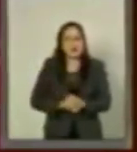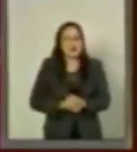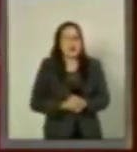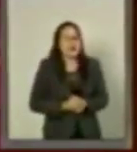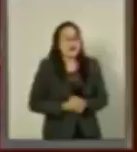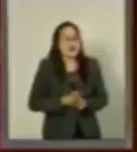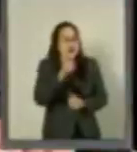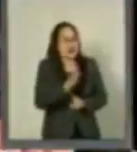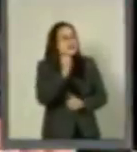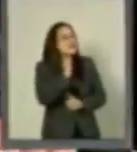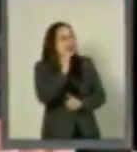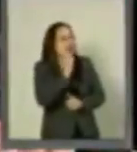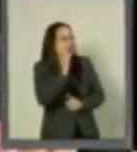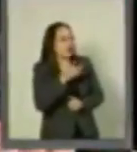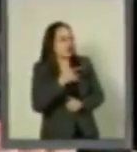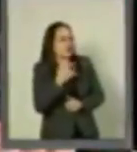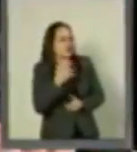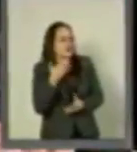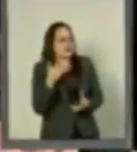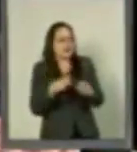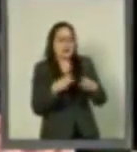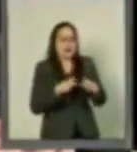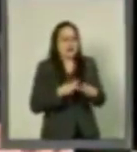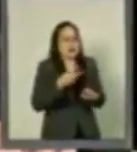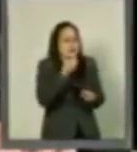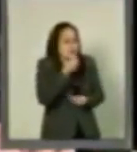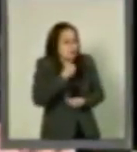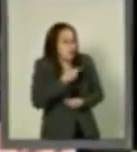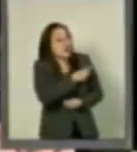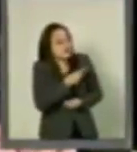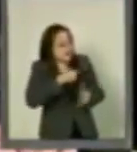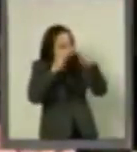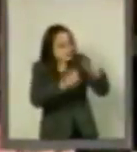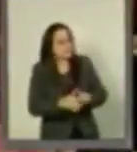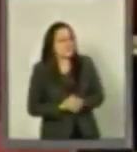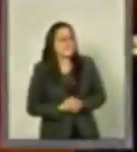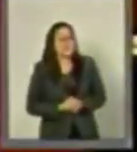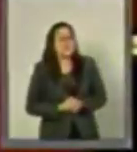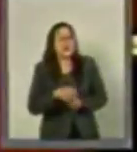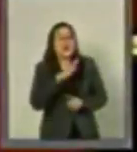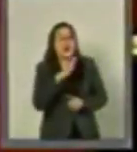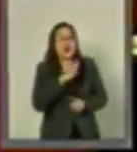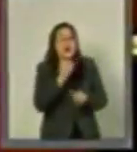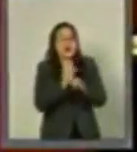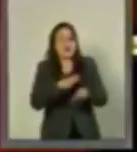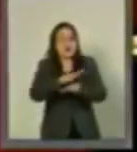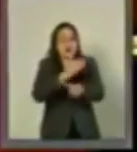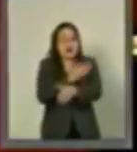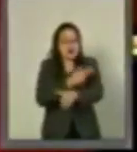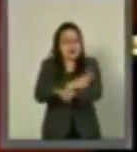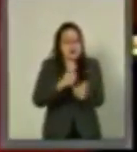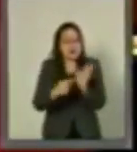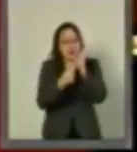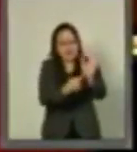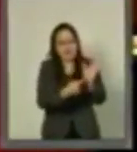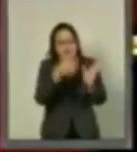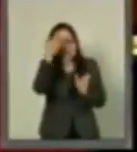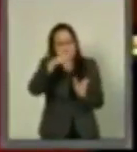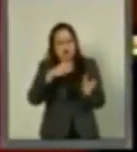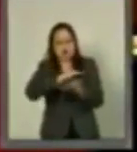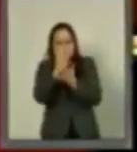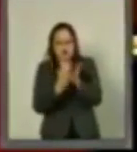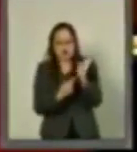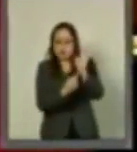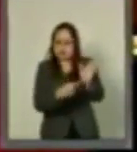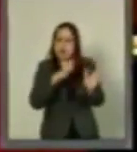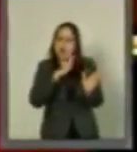parece que la senadora está bastante impaciente, pues ni modo, tiene que escucharme. Los datos de transparencia, señor, están en los contratos